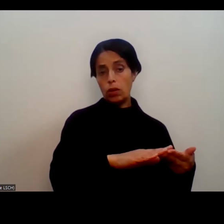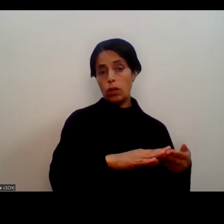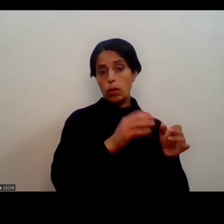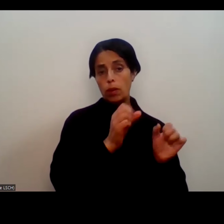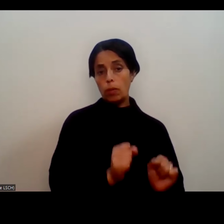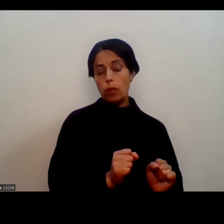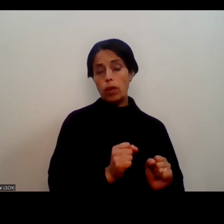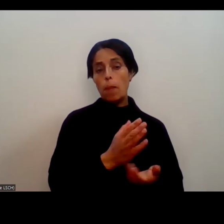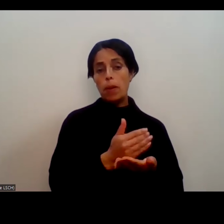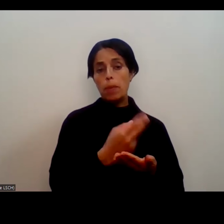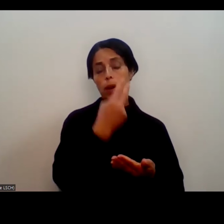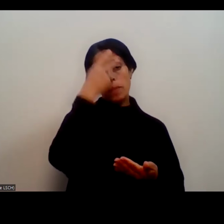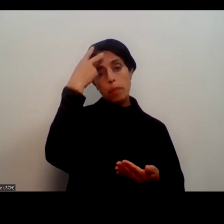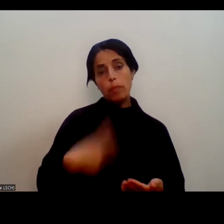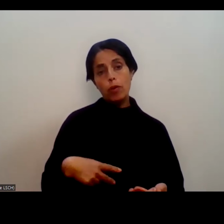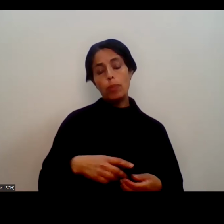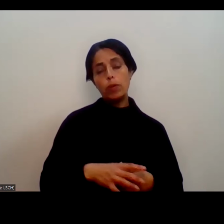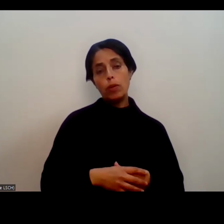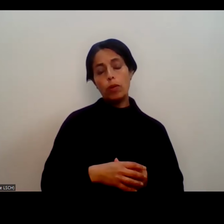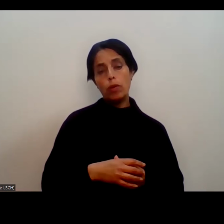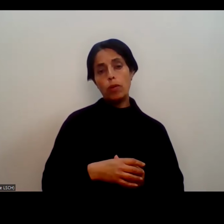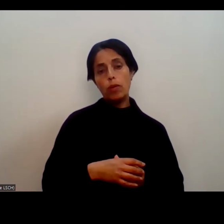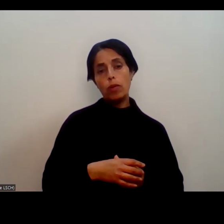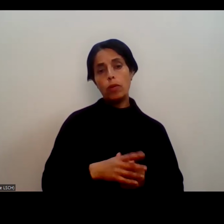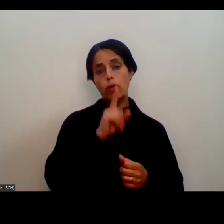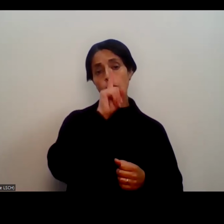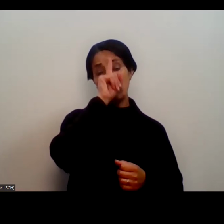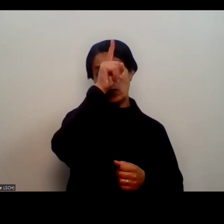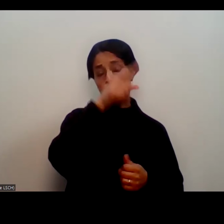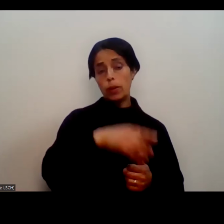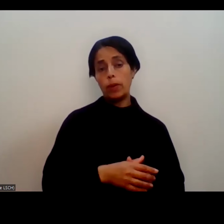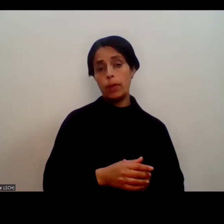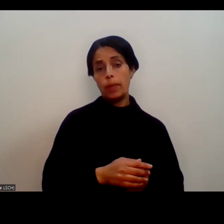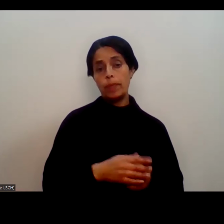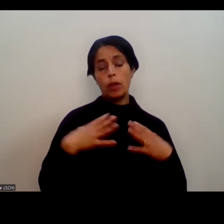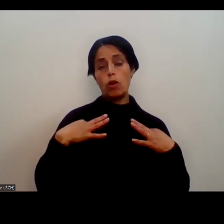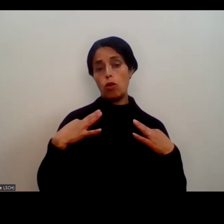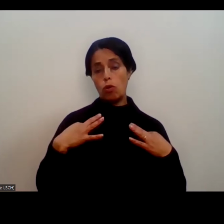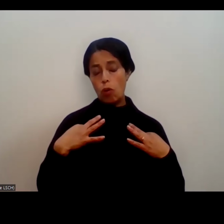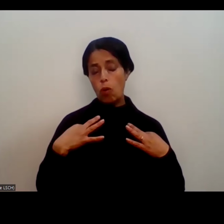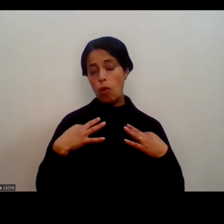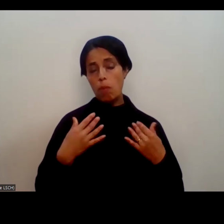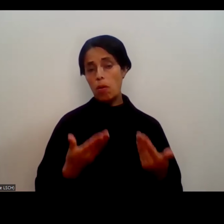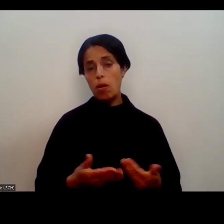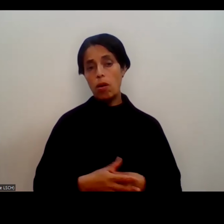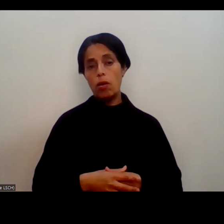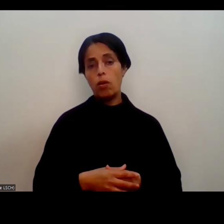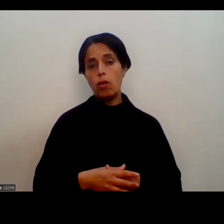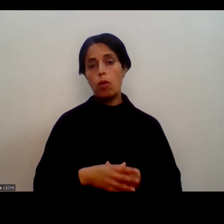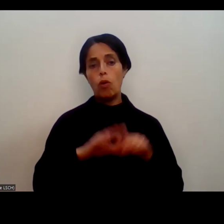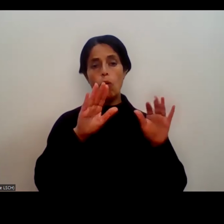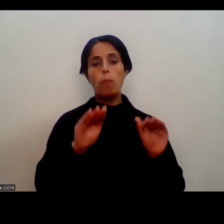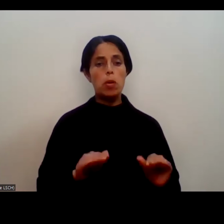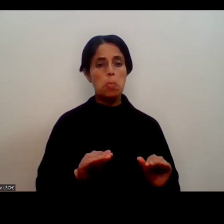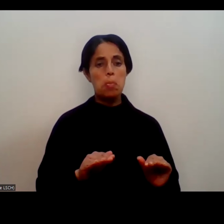seguir fabricando su propia tradición de vestimenta o el mismo